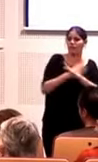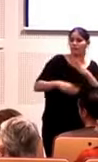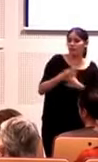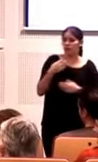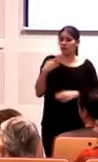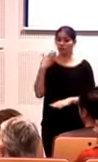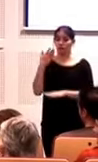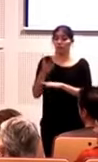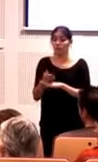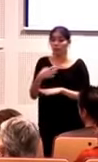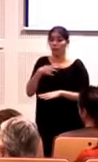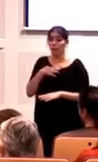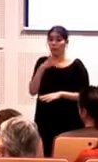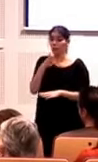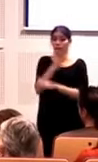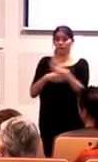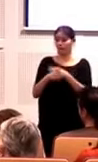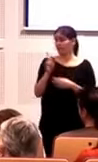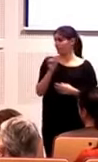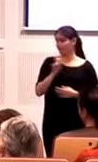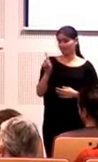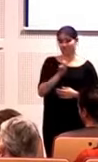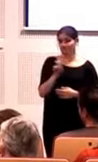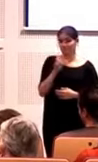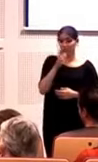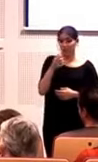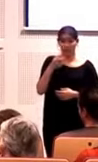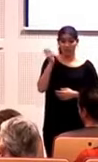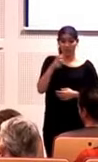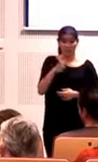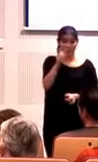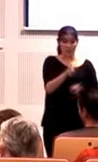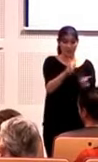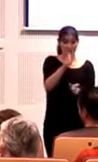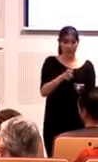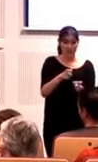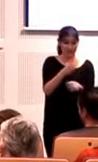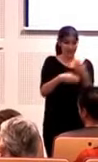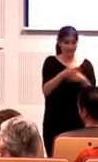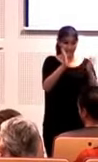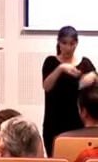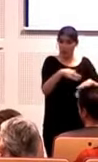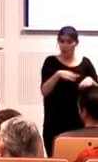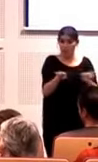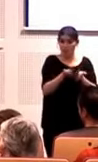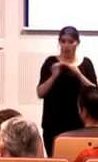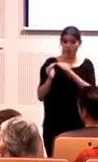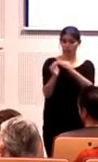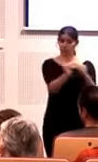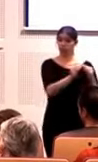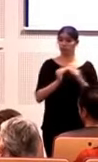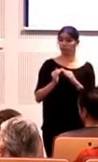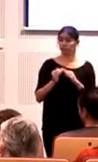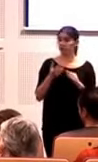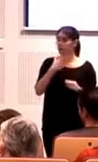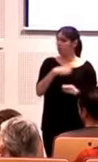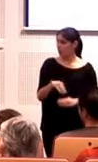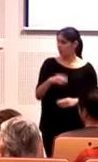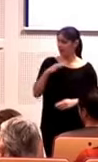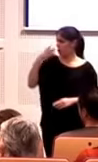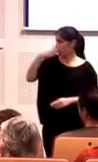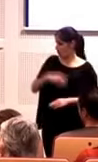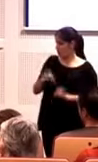llegar a ese es por mi discapacidad. No, porque eso también le pasa a la gente que no tiene nada. Ya está, tú ahora eres como eres y puedes, seguro que